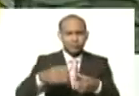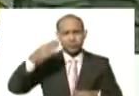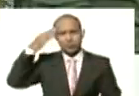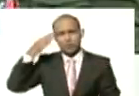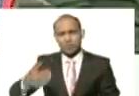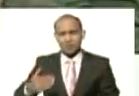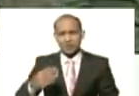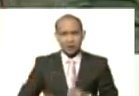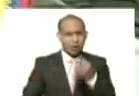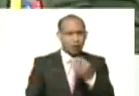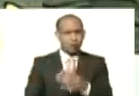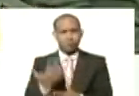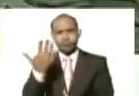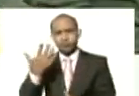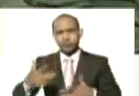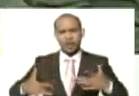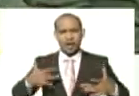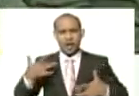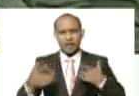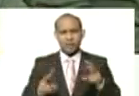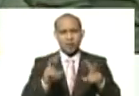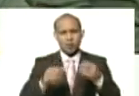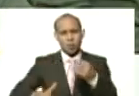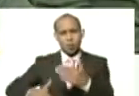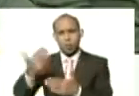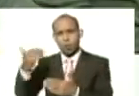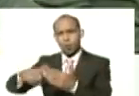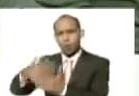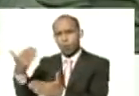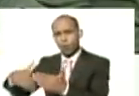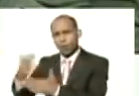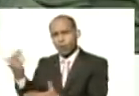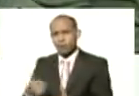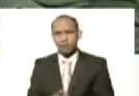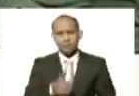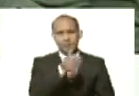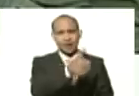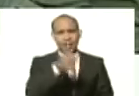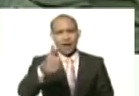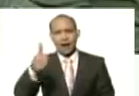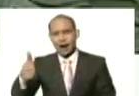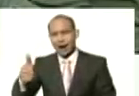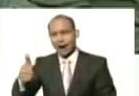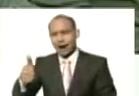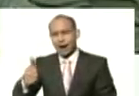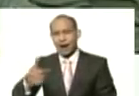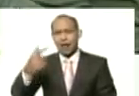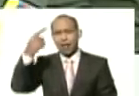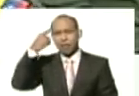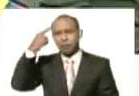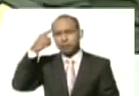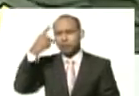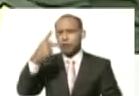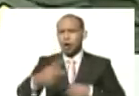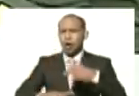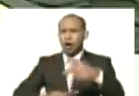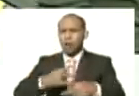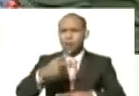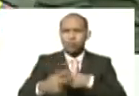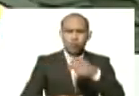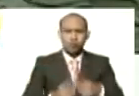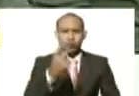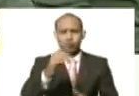de innovación en medio de esta coyuntura que estamos viviendo. Cada cabeza está produciendo una